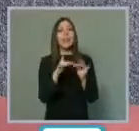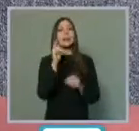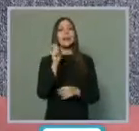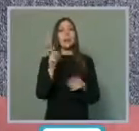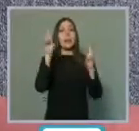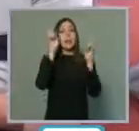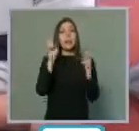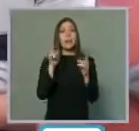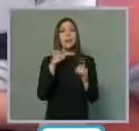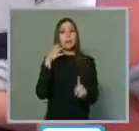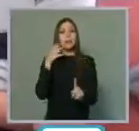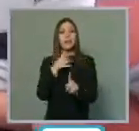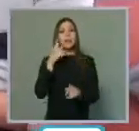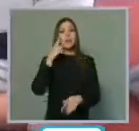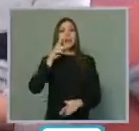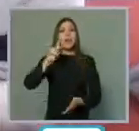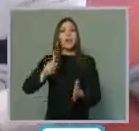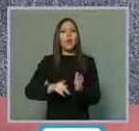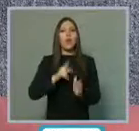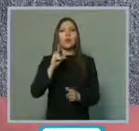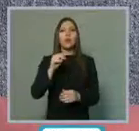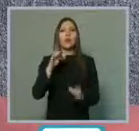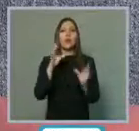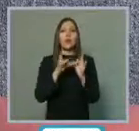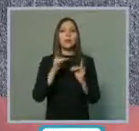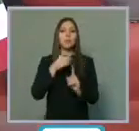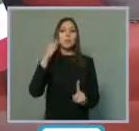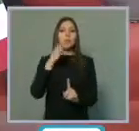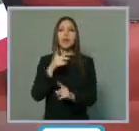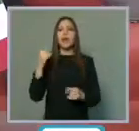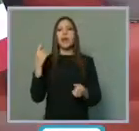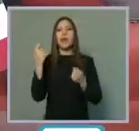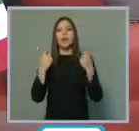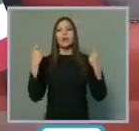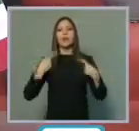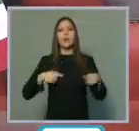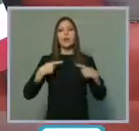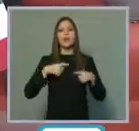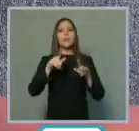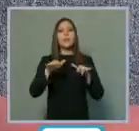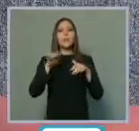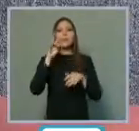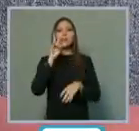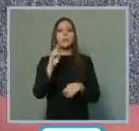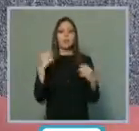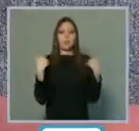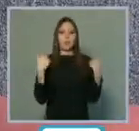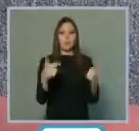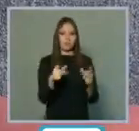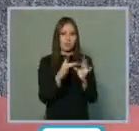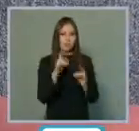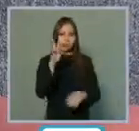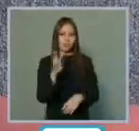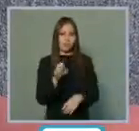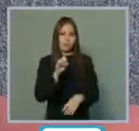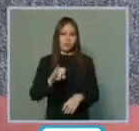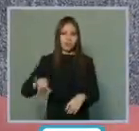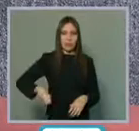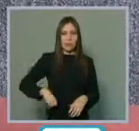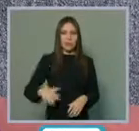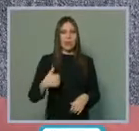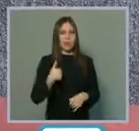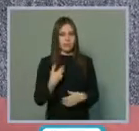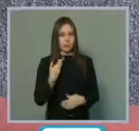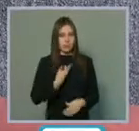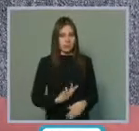poco el tema y no que entremos de lleno y podamos tener auditorio que no entienda la lógica. Sí. Mira, dices ahorita algo bien interesante. Yo represento al tribunal.